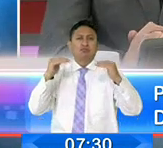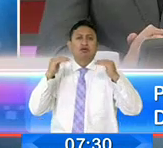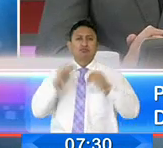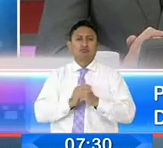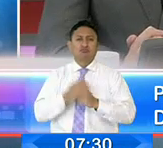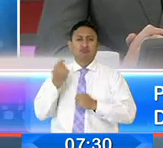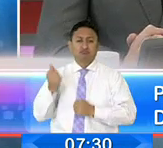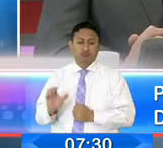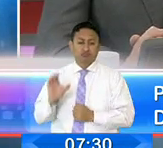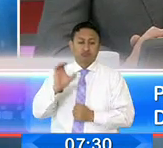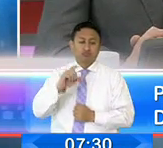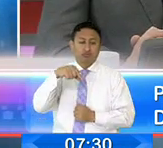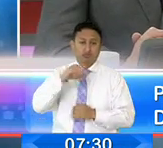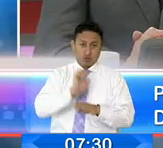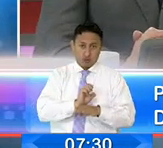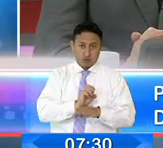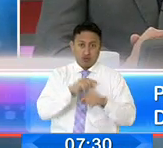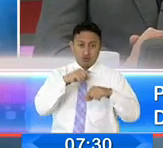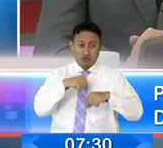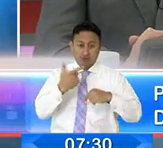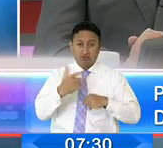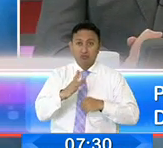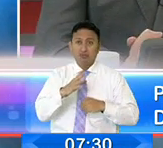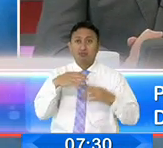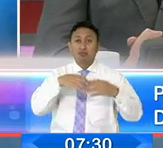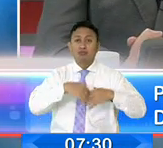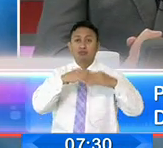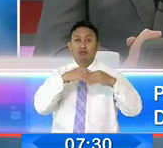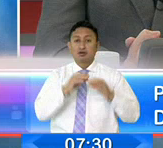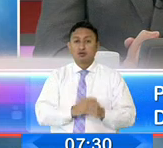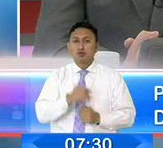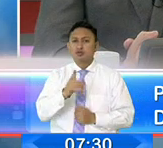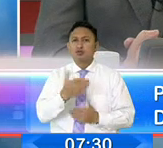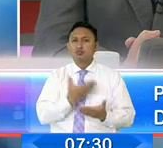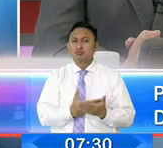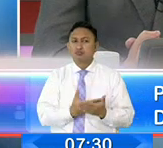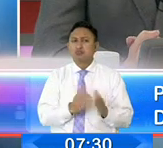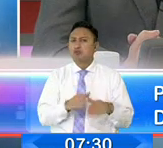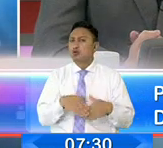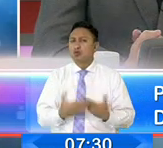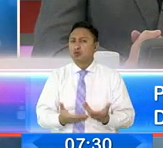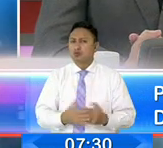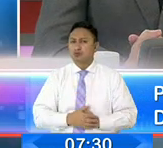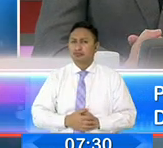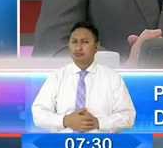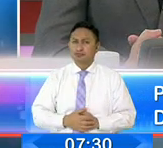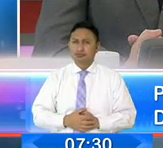inversión y también de crecimiento en el país. ¿Qué planteamientos tiene? ¿Cómo lo haría usted?